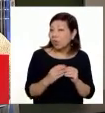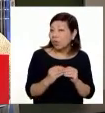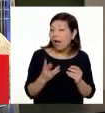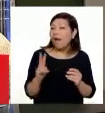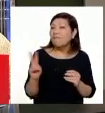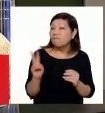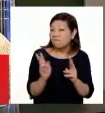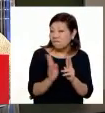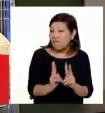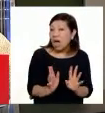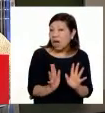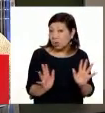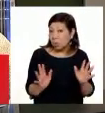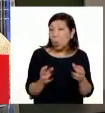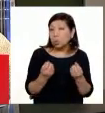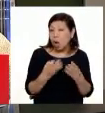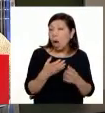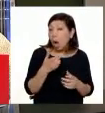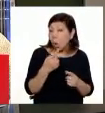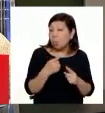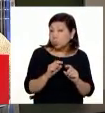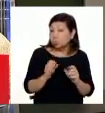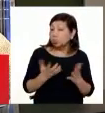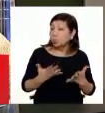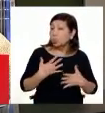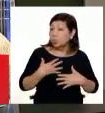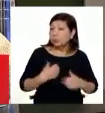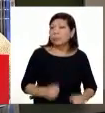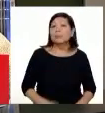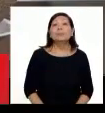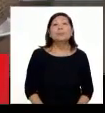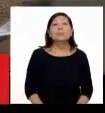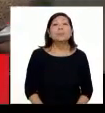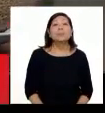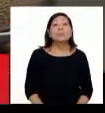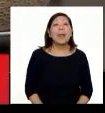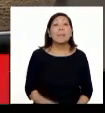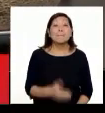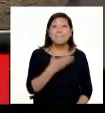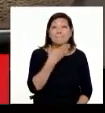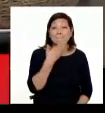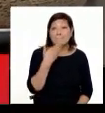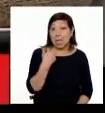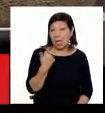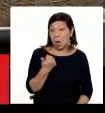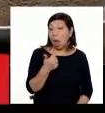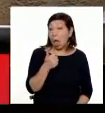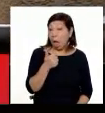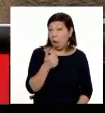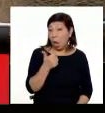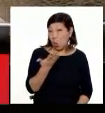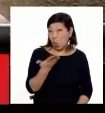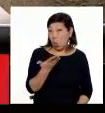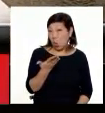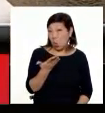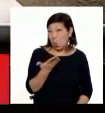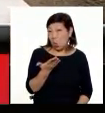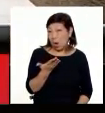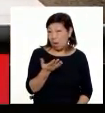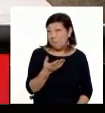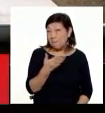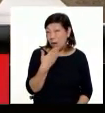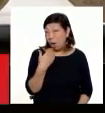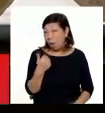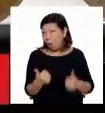que tenemos acá que tienen altas cantidades de agua para poder estar hidratados. ¿Es mejor tomar agua que consumir alguna de estas